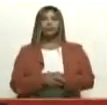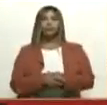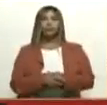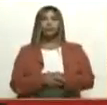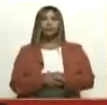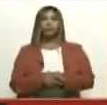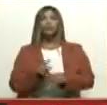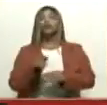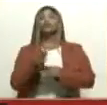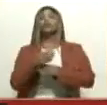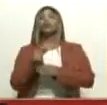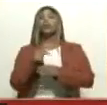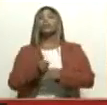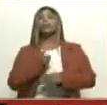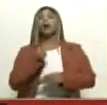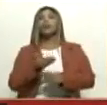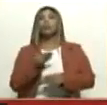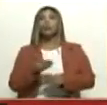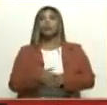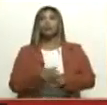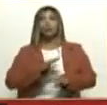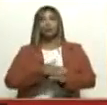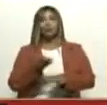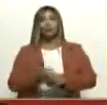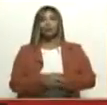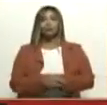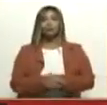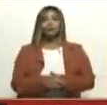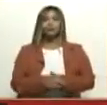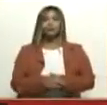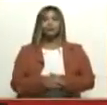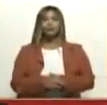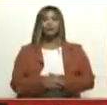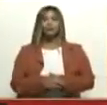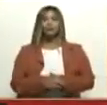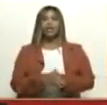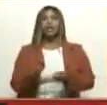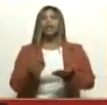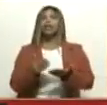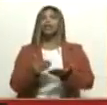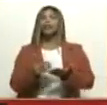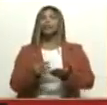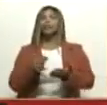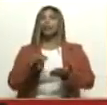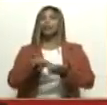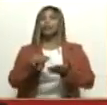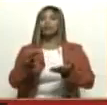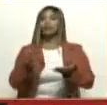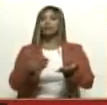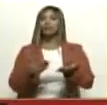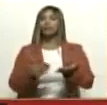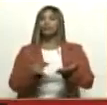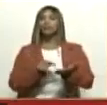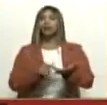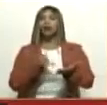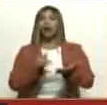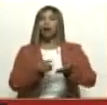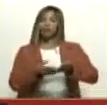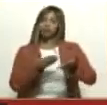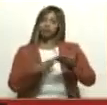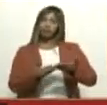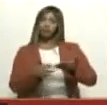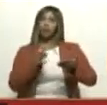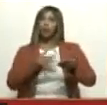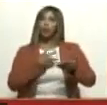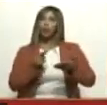de las banderas más importantes, porque al final el libro de papel tiene una función, lo tenemos en papel, lo